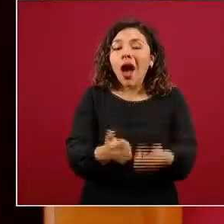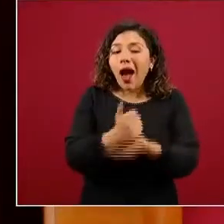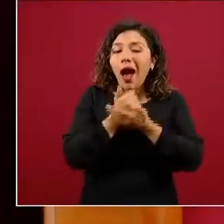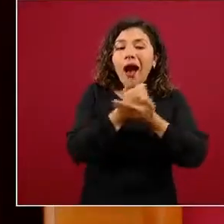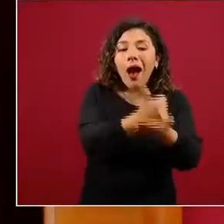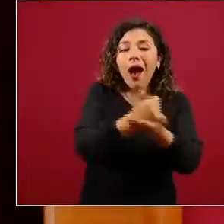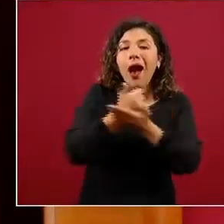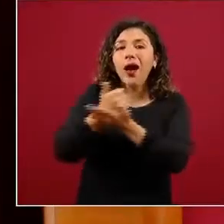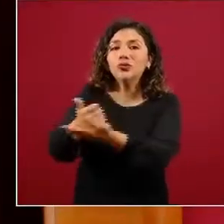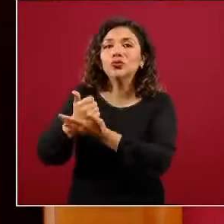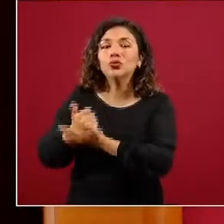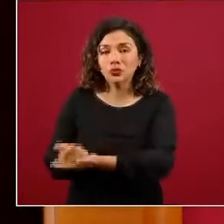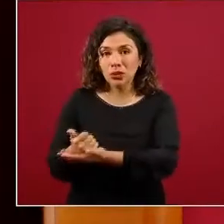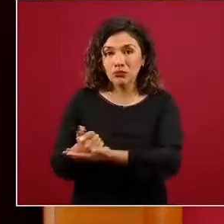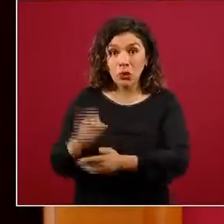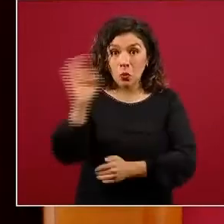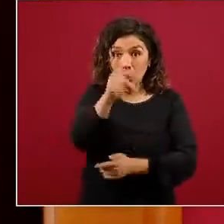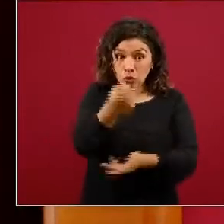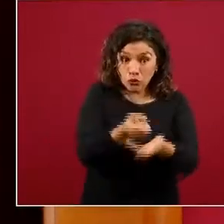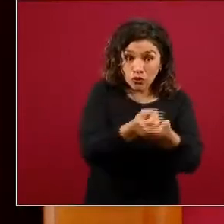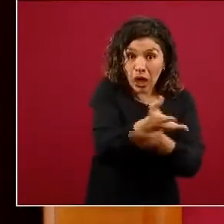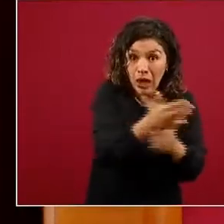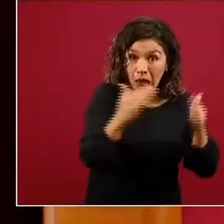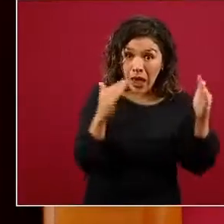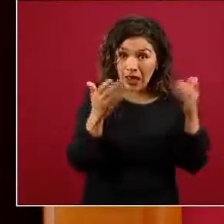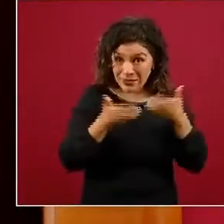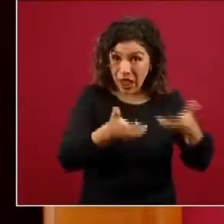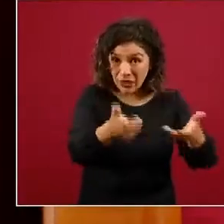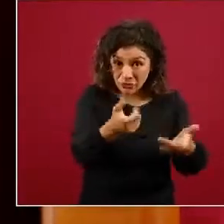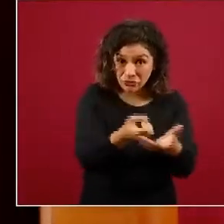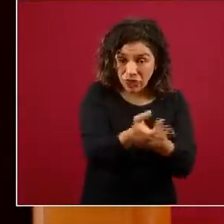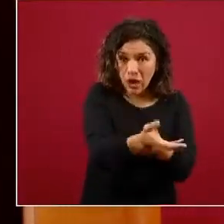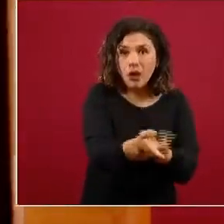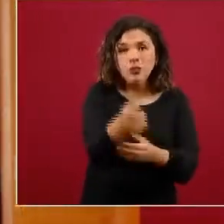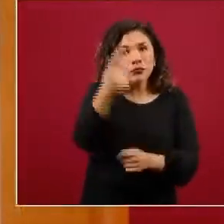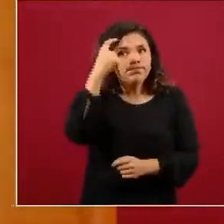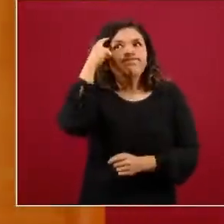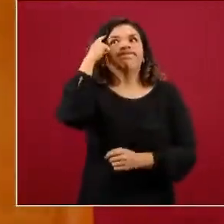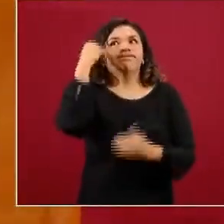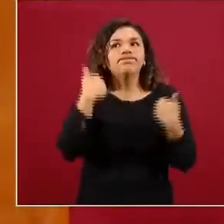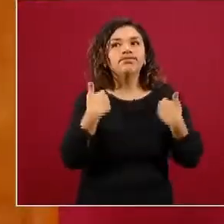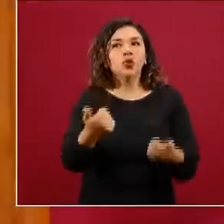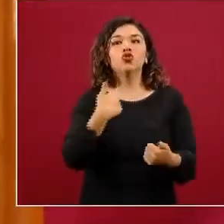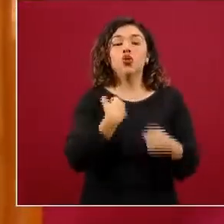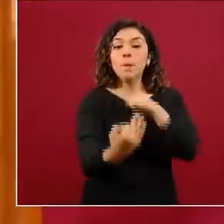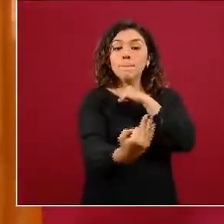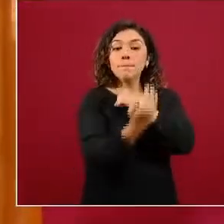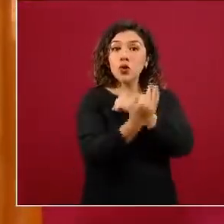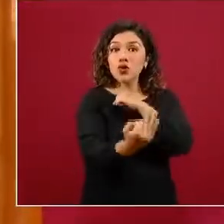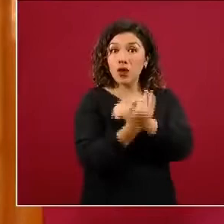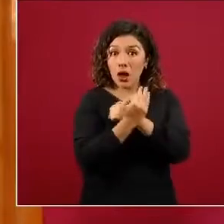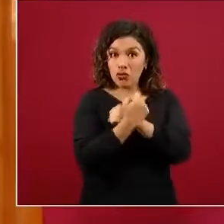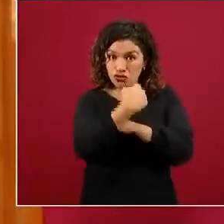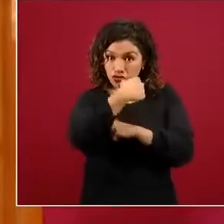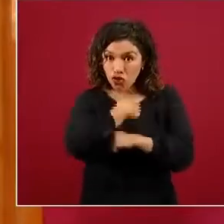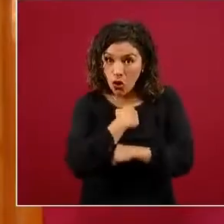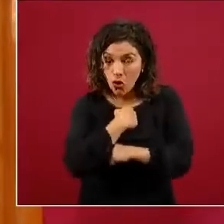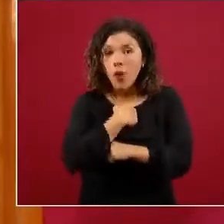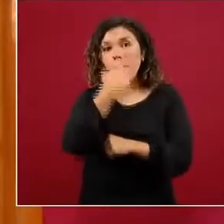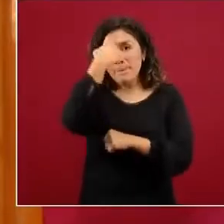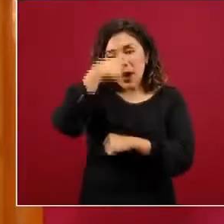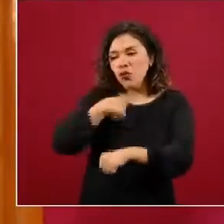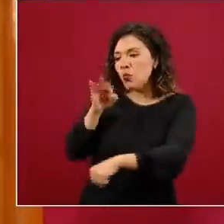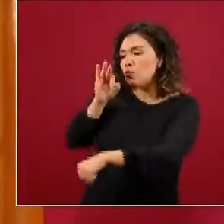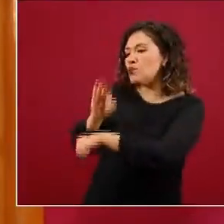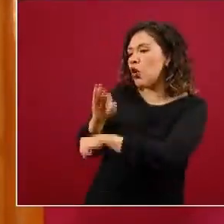solidaria, en la que cuando salimos a la vía pública estamos conscientes de que nos protegemos a nosotros mismos, pero